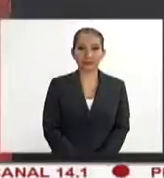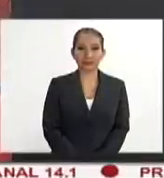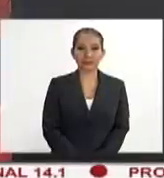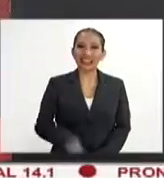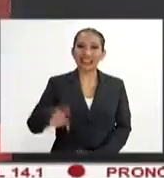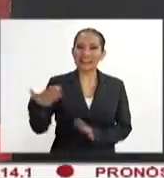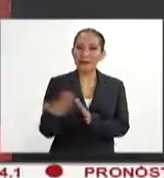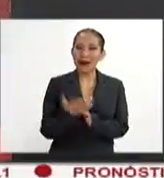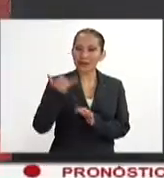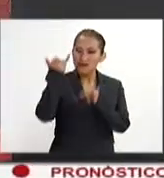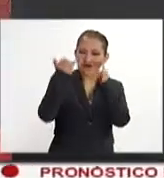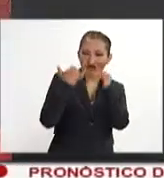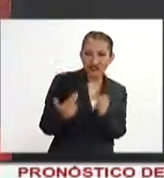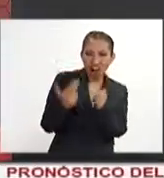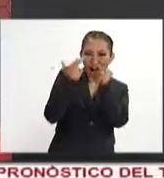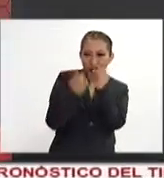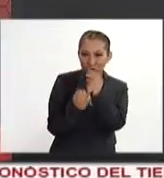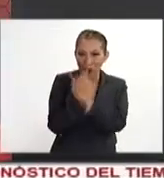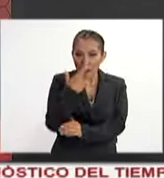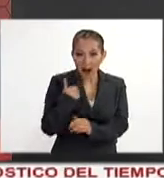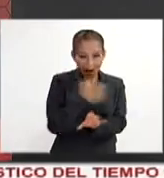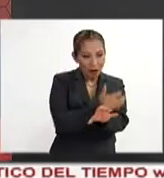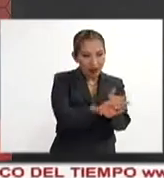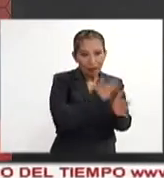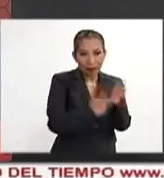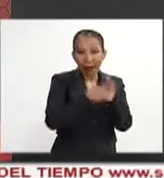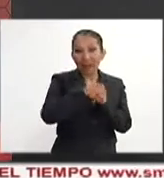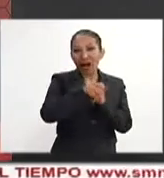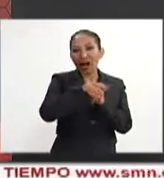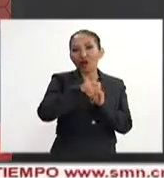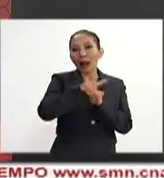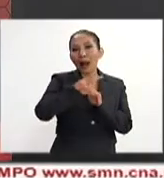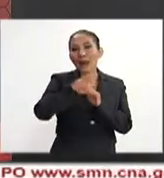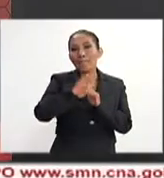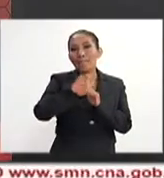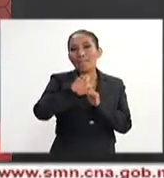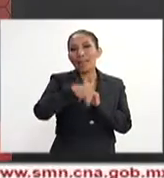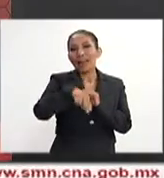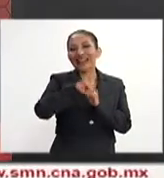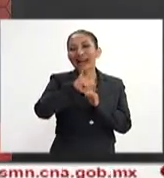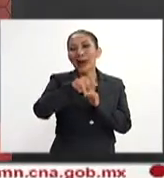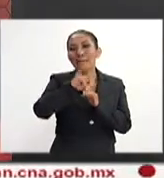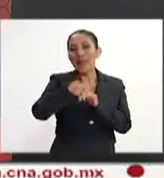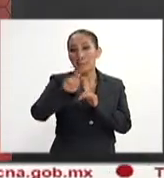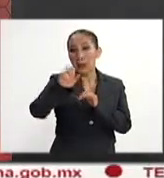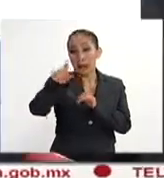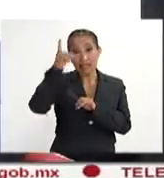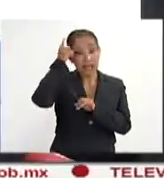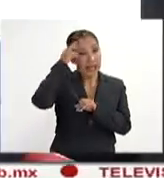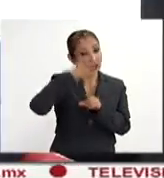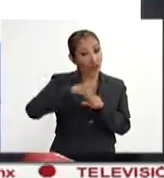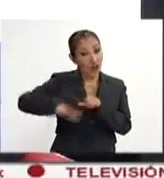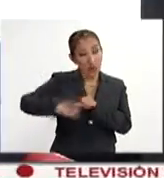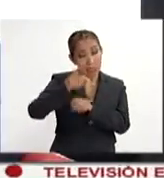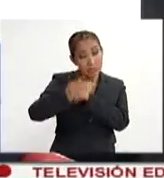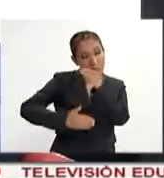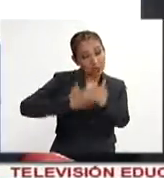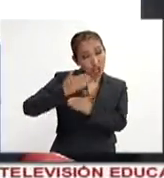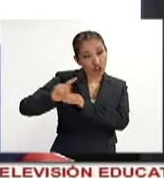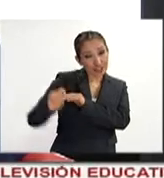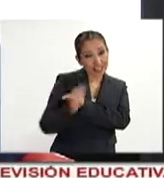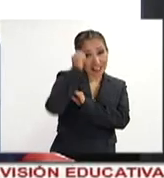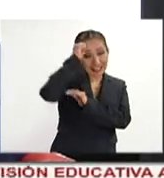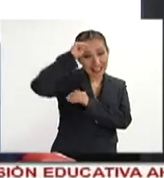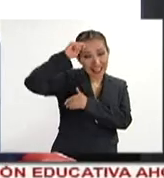En nuestra sección de emprendedores, esta vez nos acompaña aquí en el estudio Manuel Benjamín Parra. Él es director de Desarrollo Tecnológico